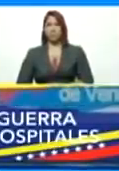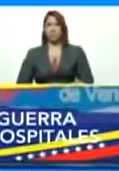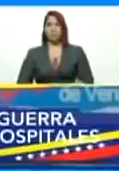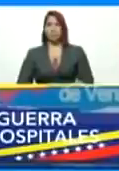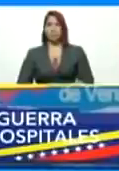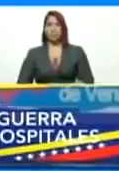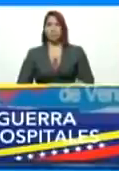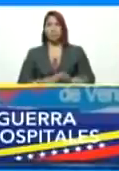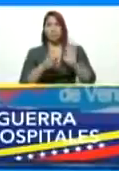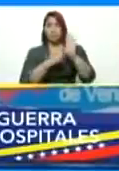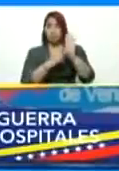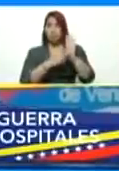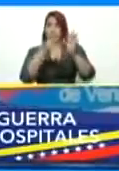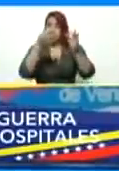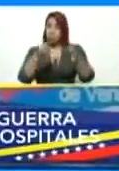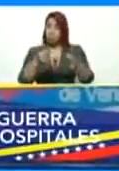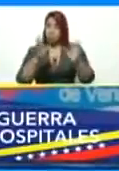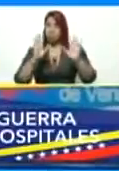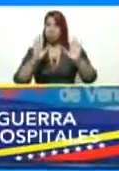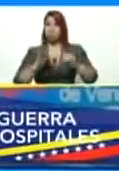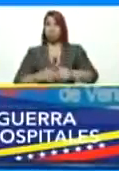y la verdad verdadera